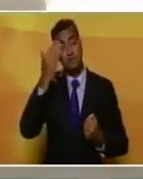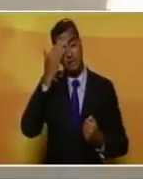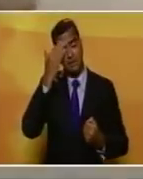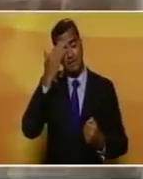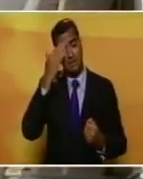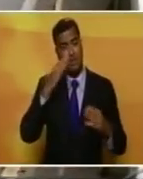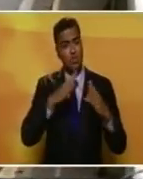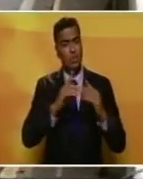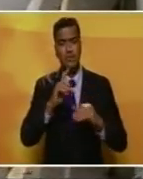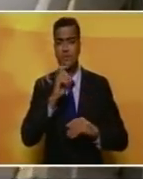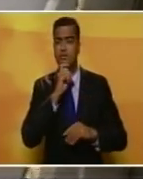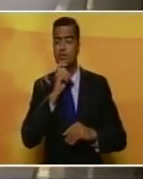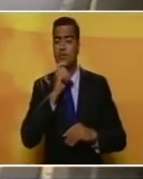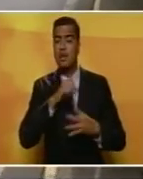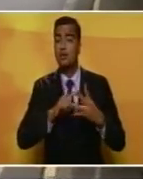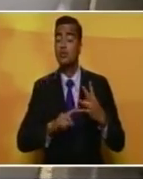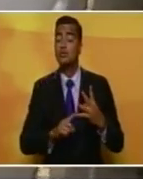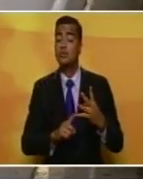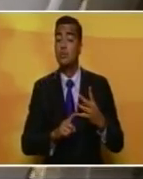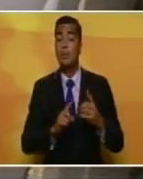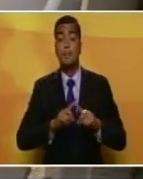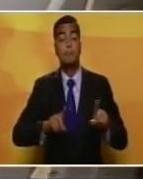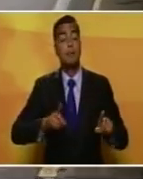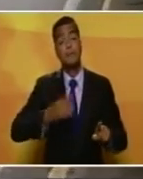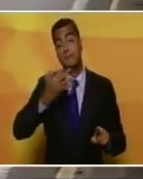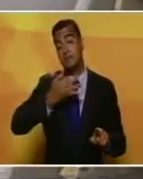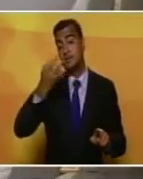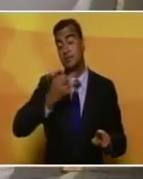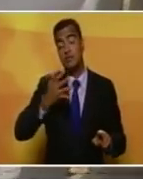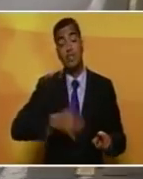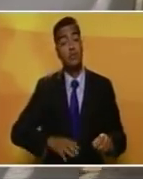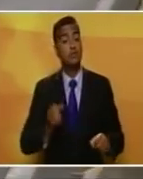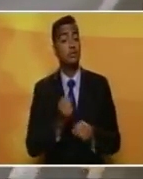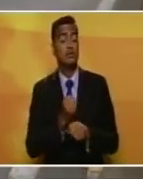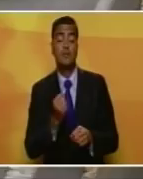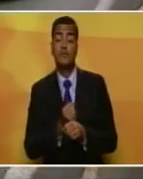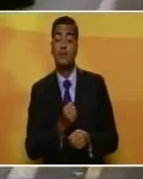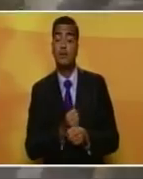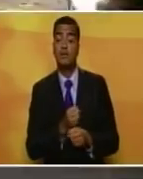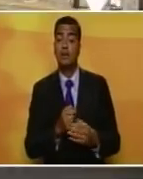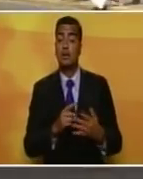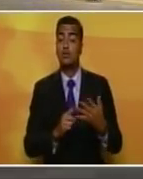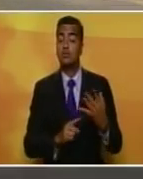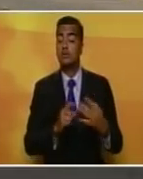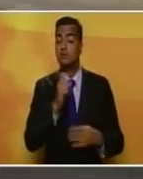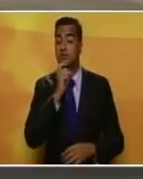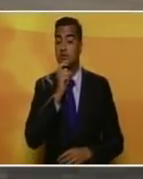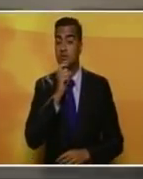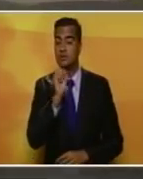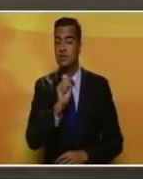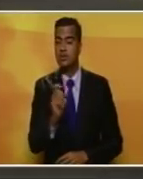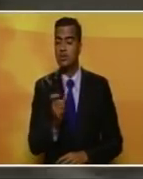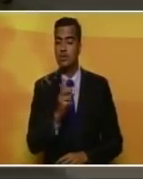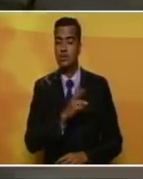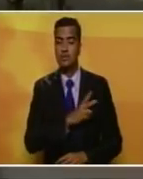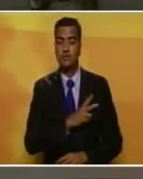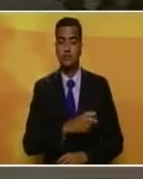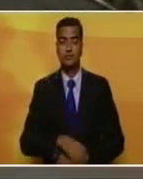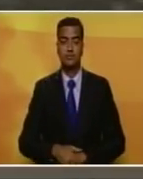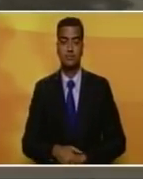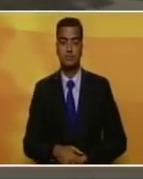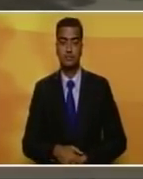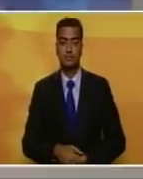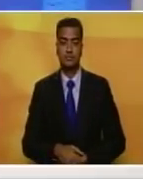Altamira, pero las camionetas están bien difíciles para agarrar. ¿Y qué va a hacer entonces? Bueno, esperar. ¿Qué más nos queda?